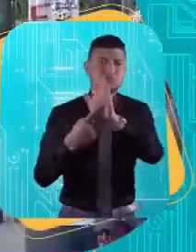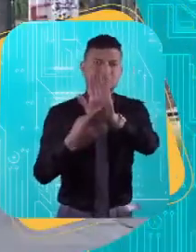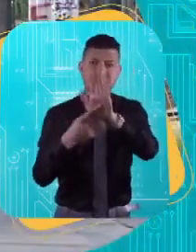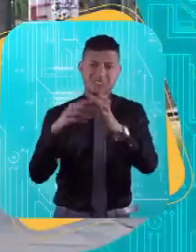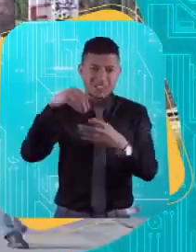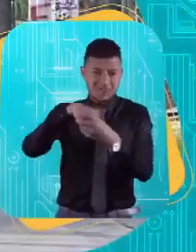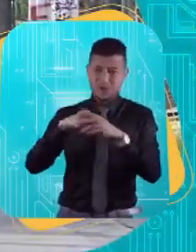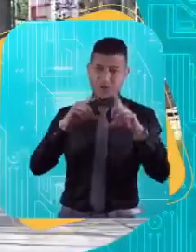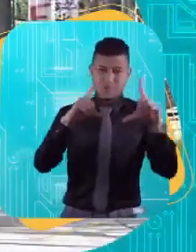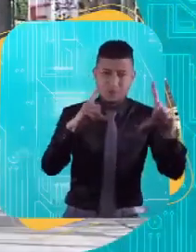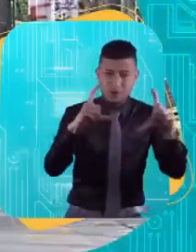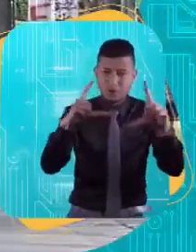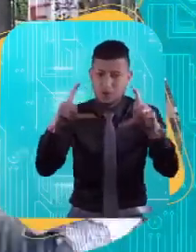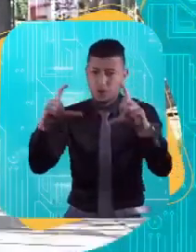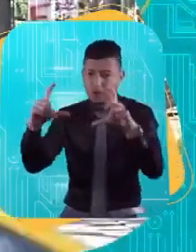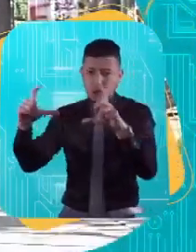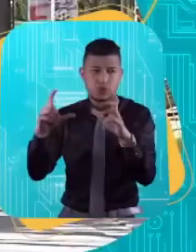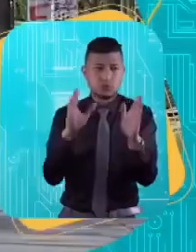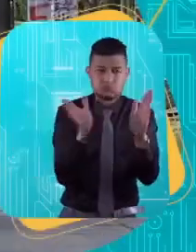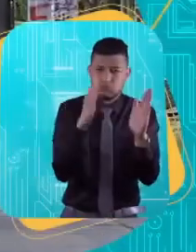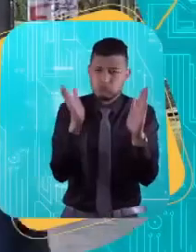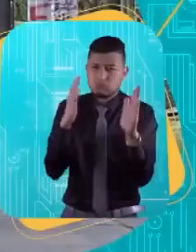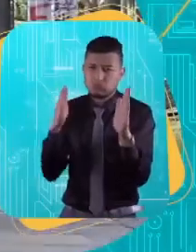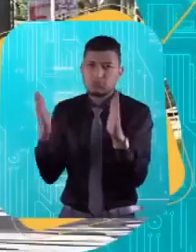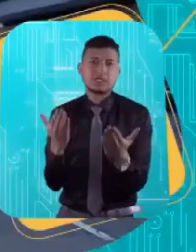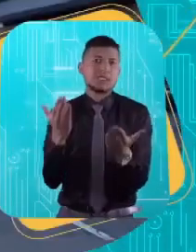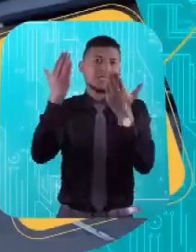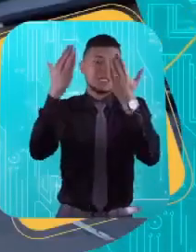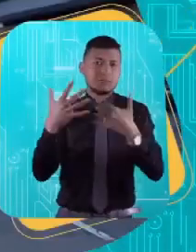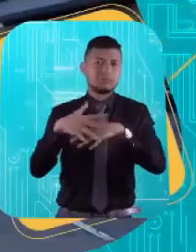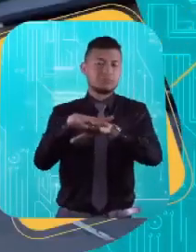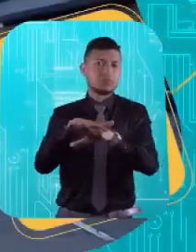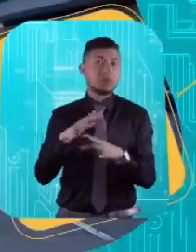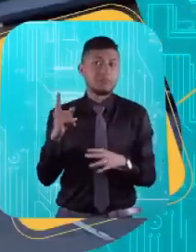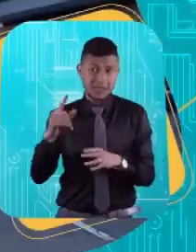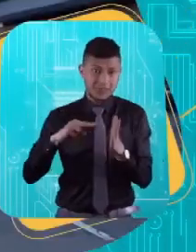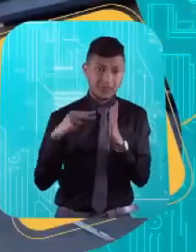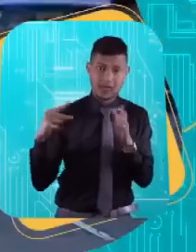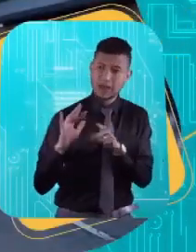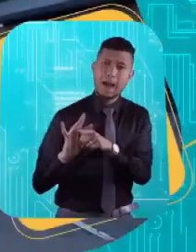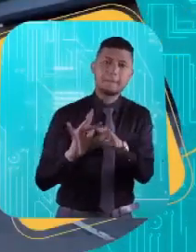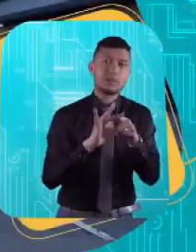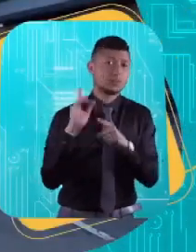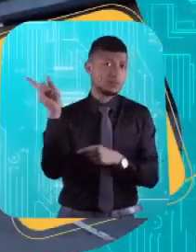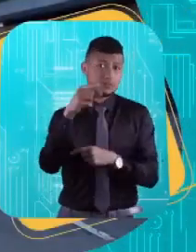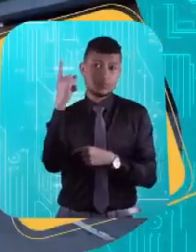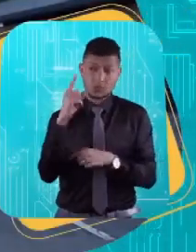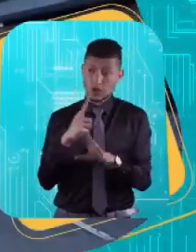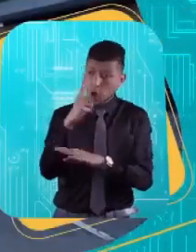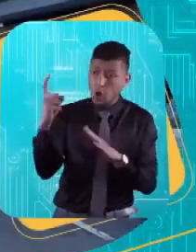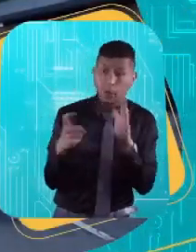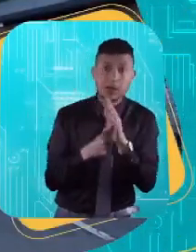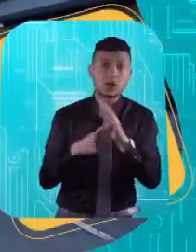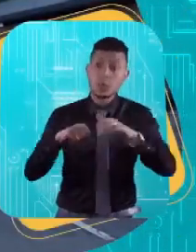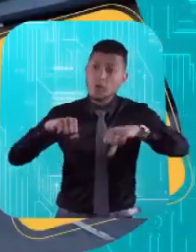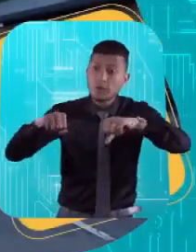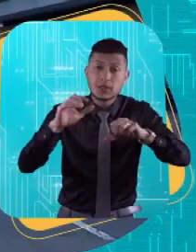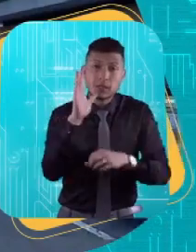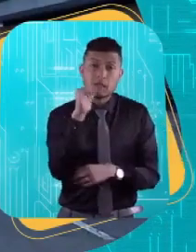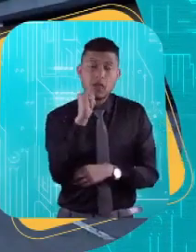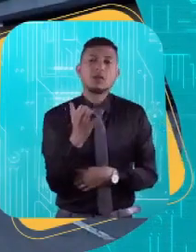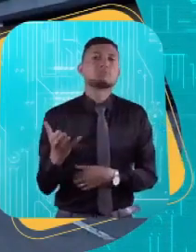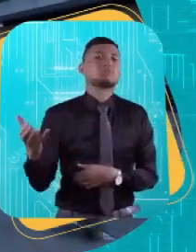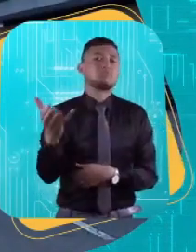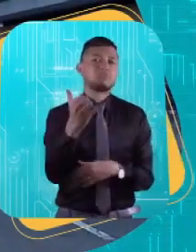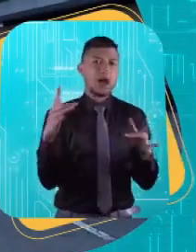pero con un efecto mucho más espectacular gracias a los fotogramas grabados. Esta técnica tiene muchas posibilidades de aplicación para todo